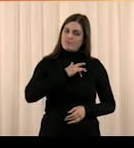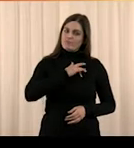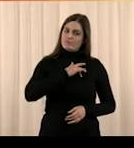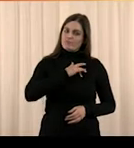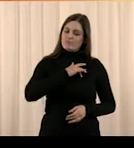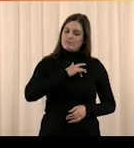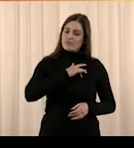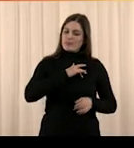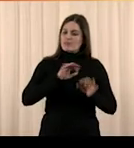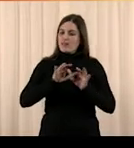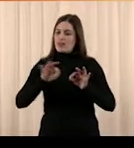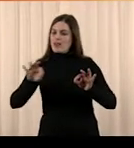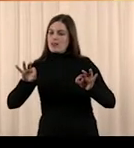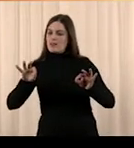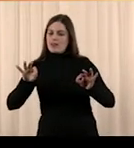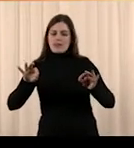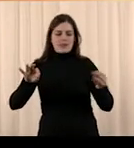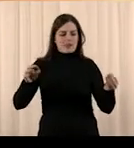Simplicity. Sencillez.